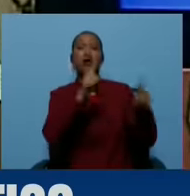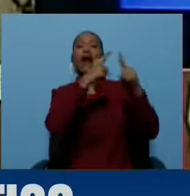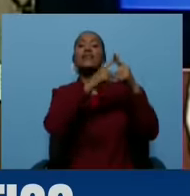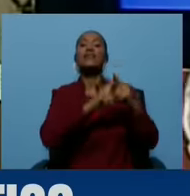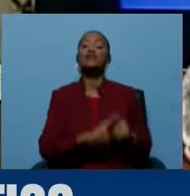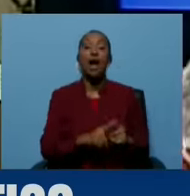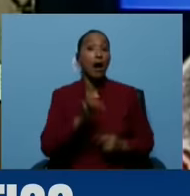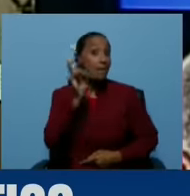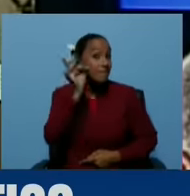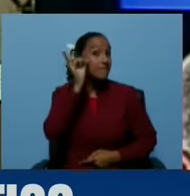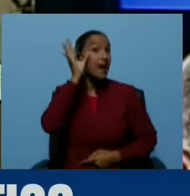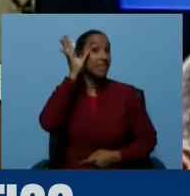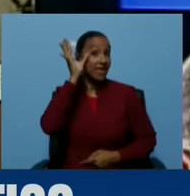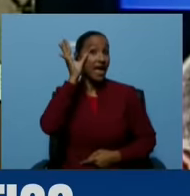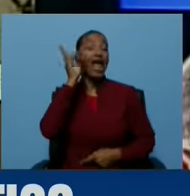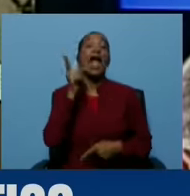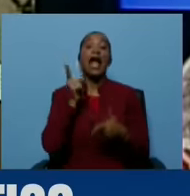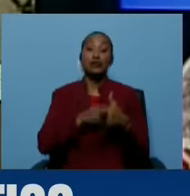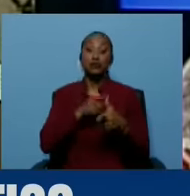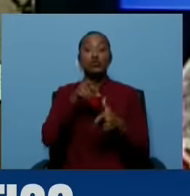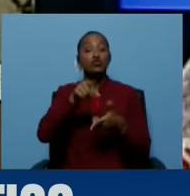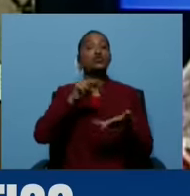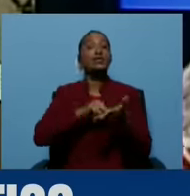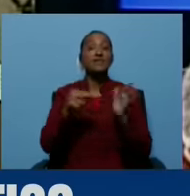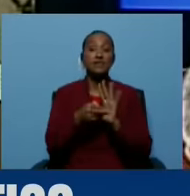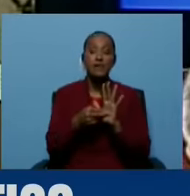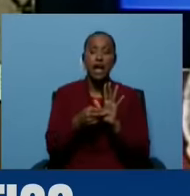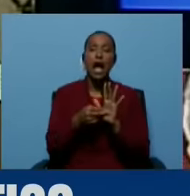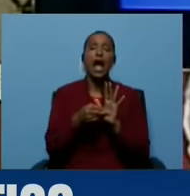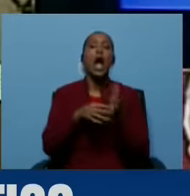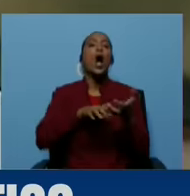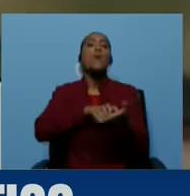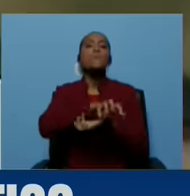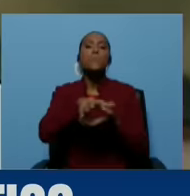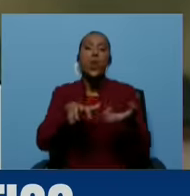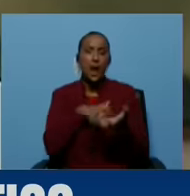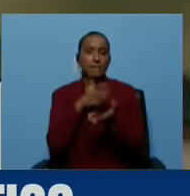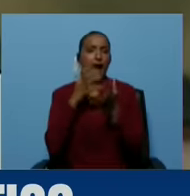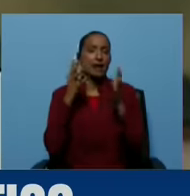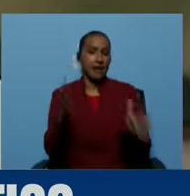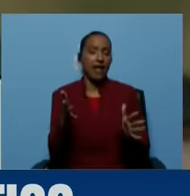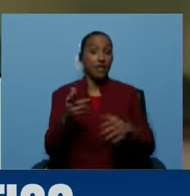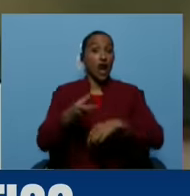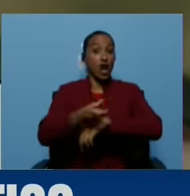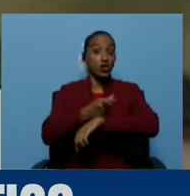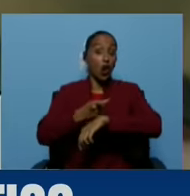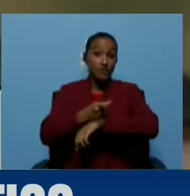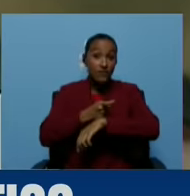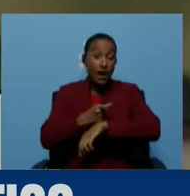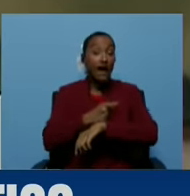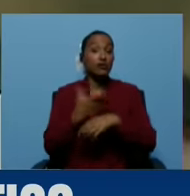fue lo que hemos estado enfrentando los venezolanos, las venezolanas, el gobierno responsable.